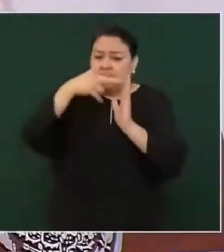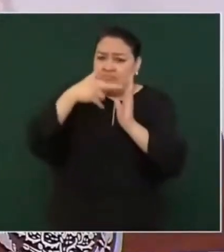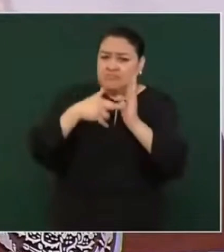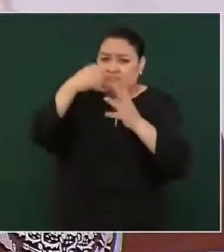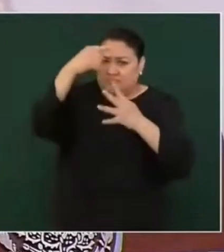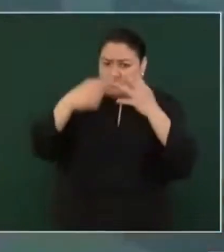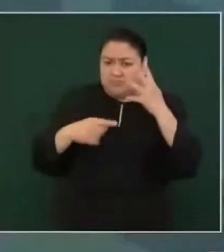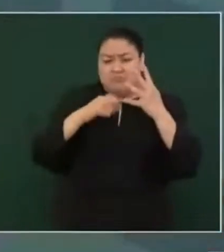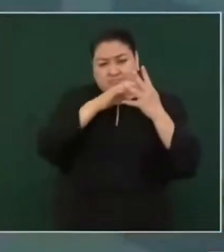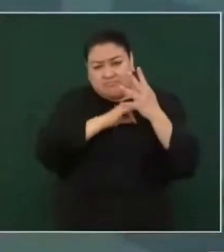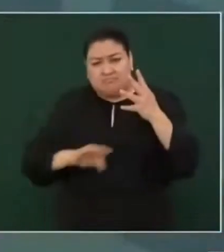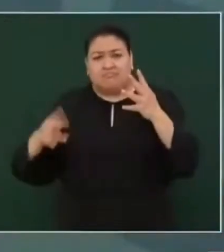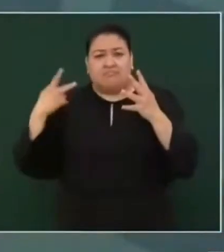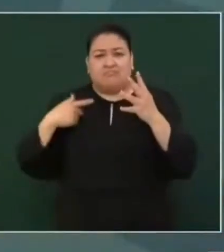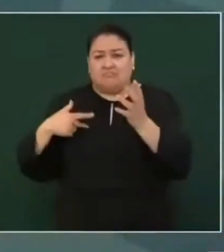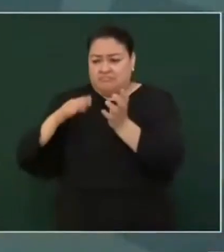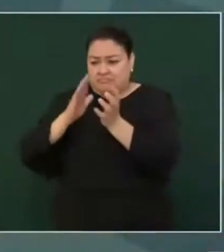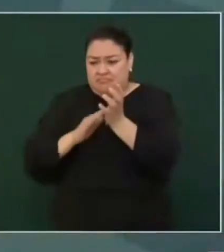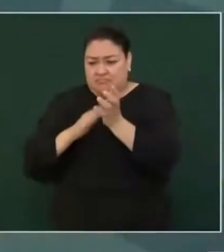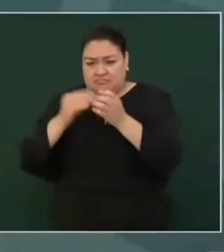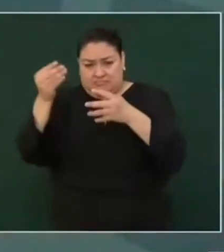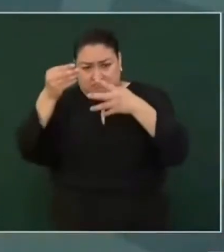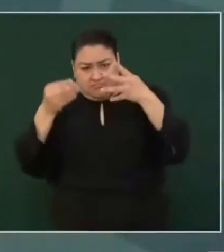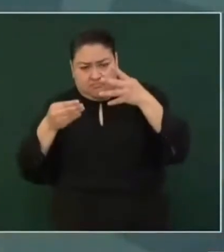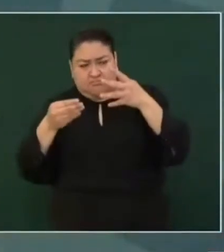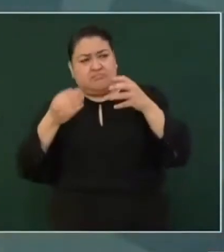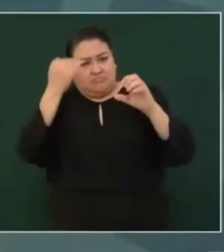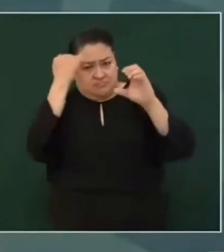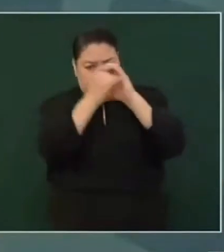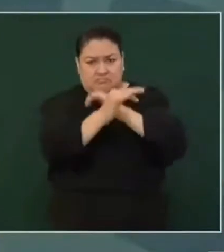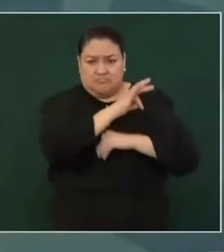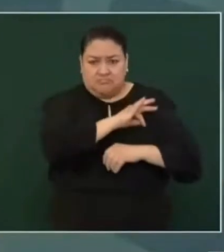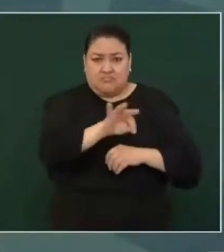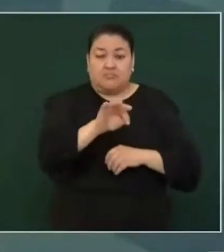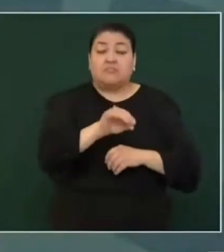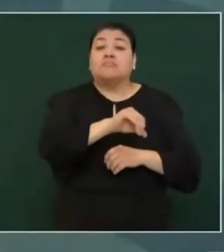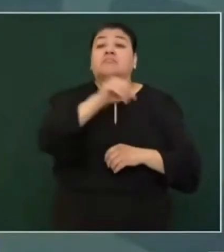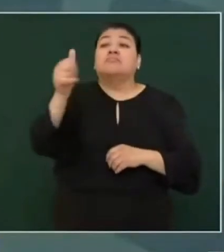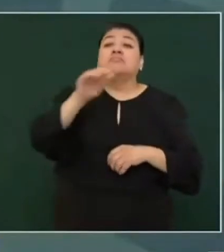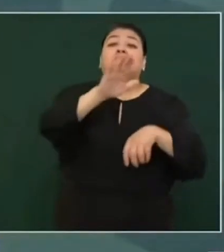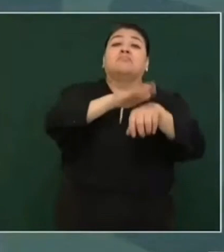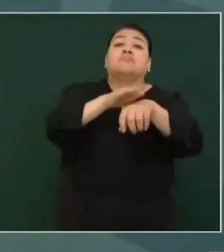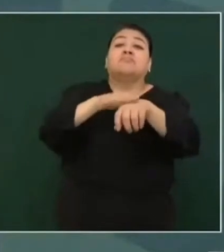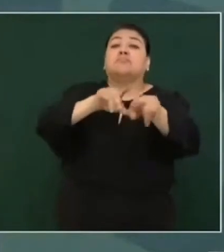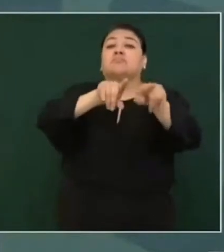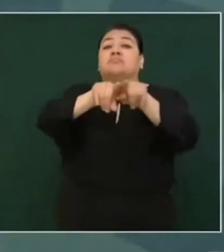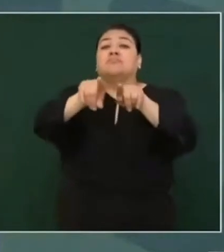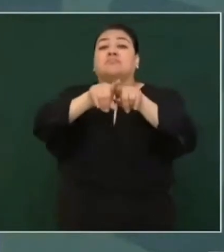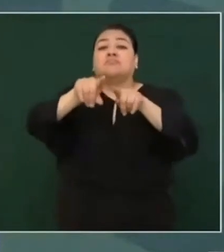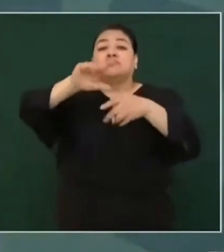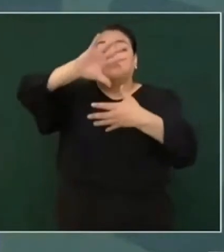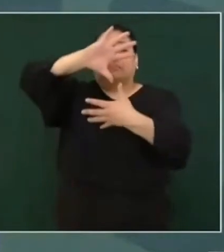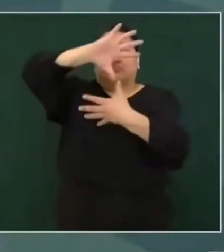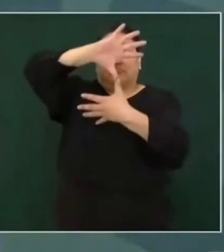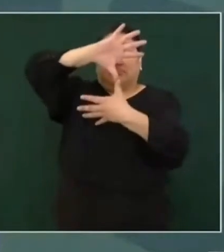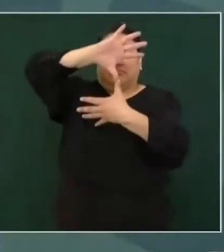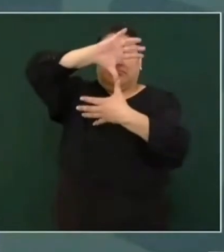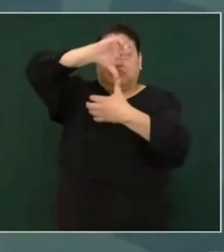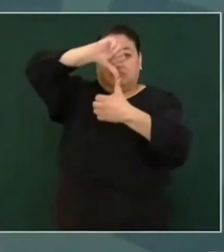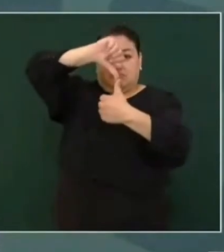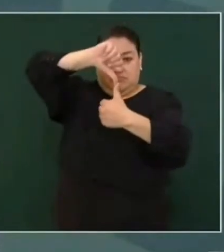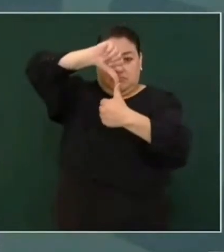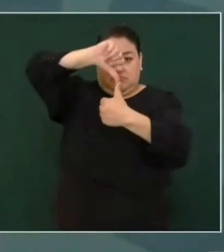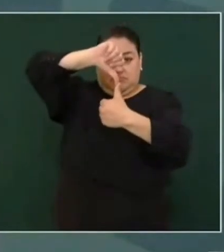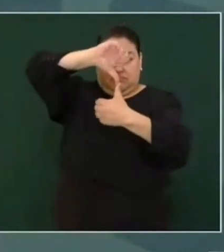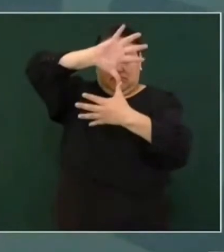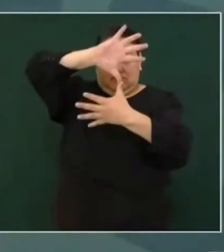les digo a nuestros hermanos centroamericanos, del Caribe, de otros